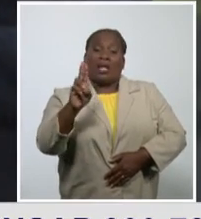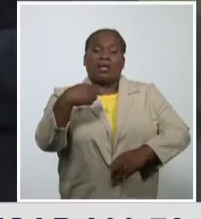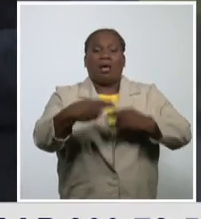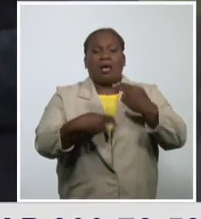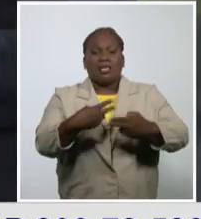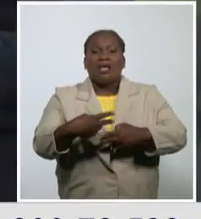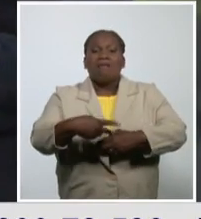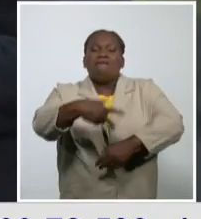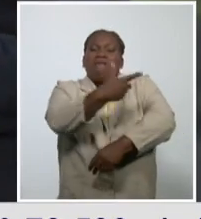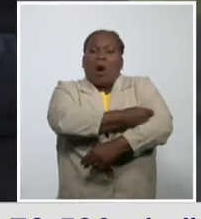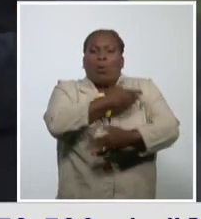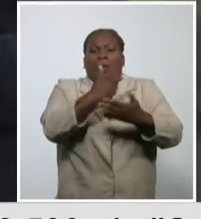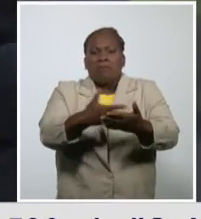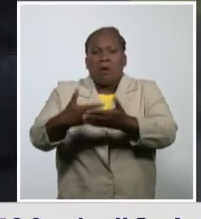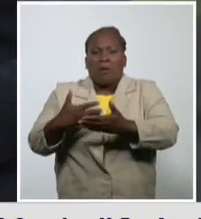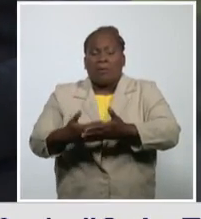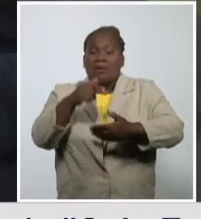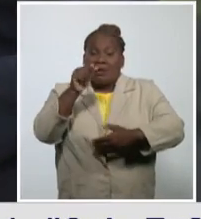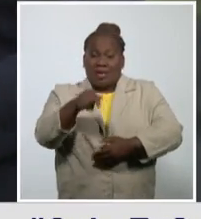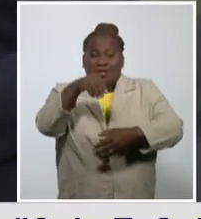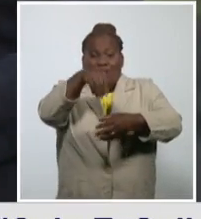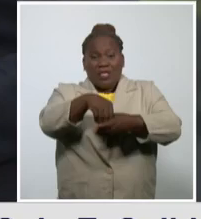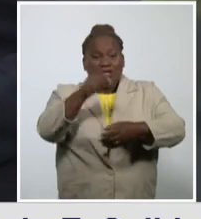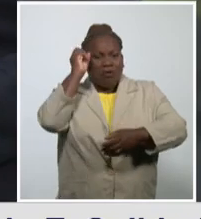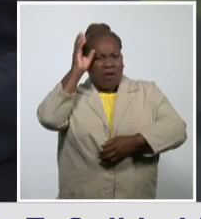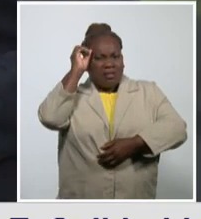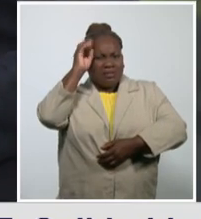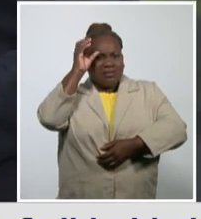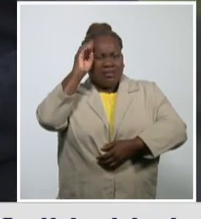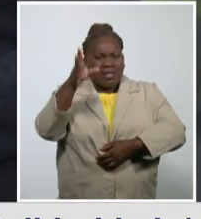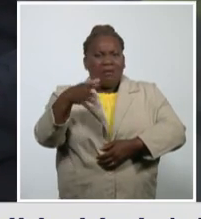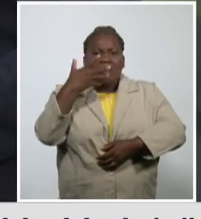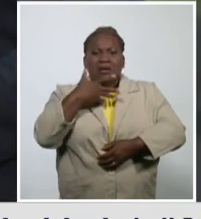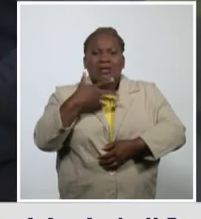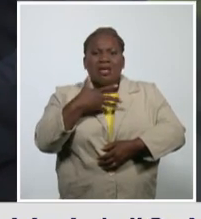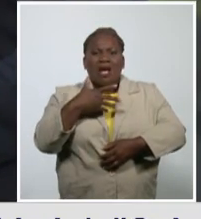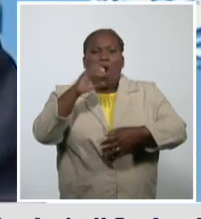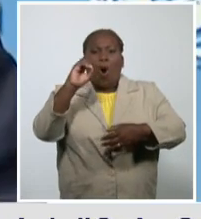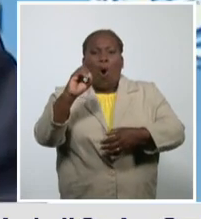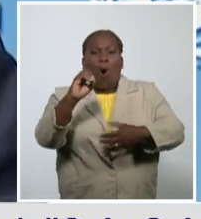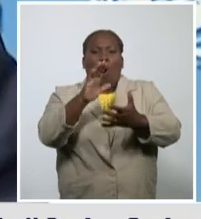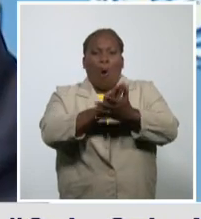y esto es parte de la más reciente iniciativa impulsada por la Organización Mundial de la Salud.